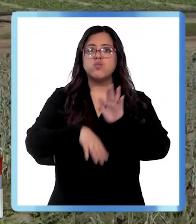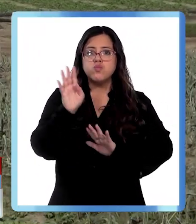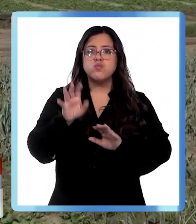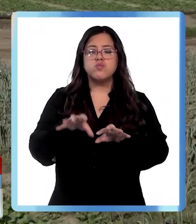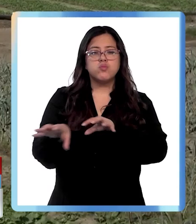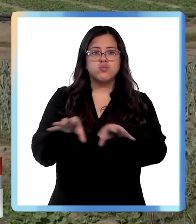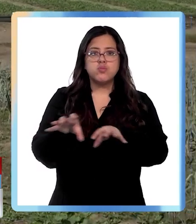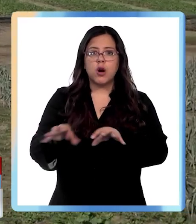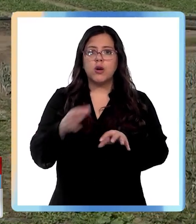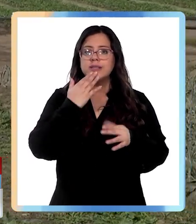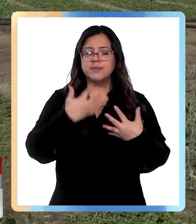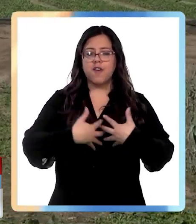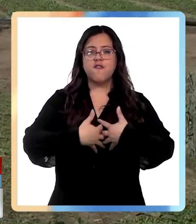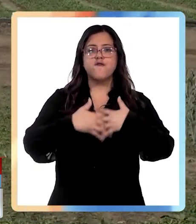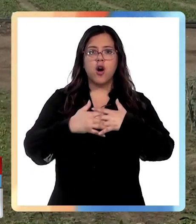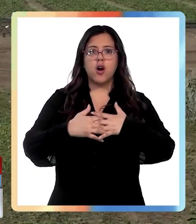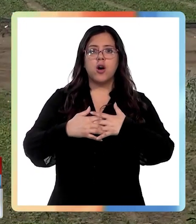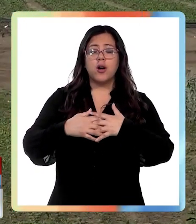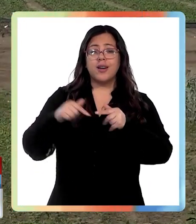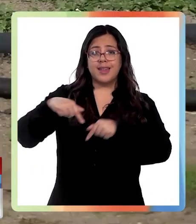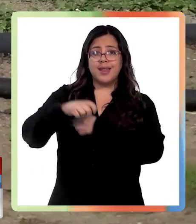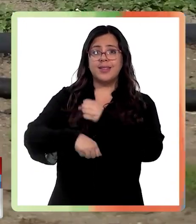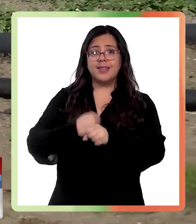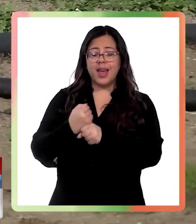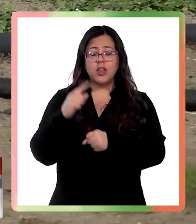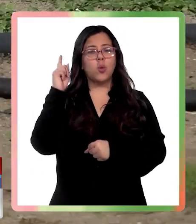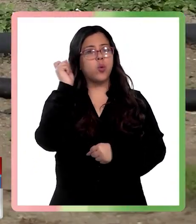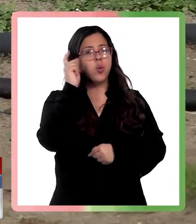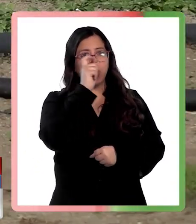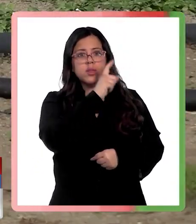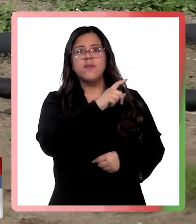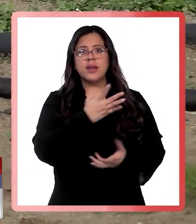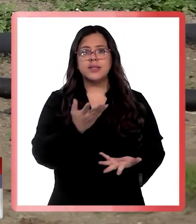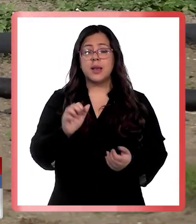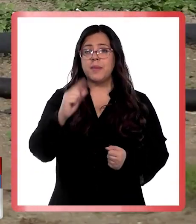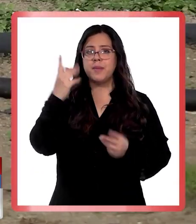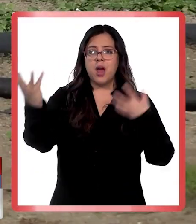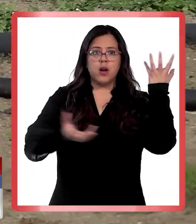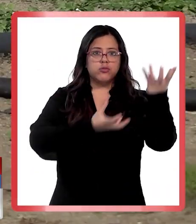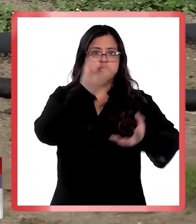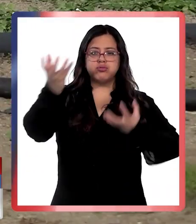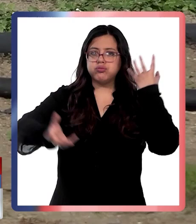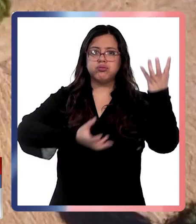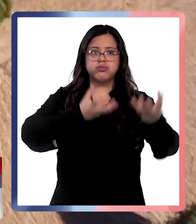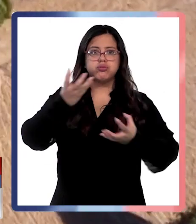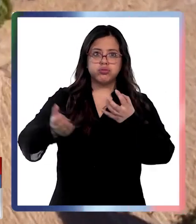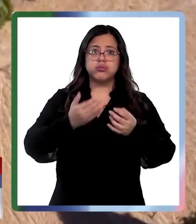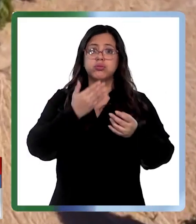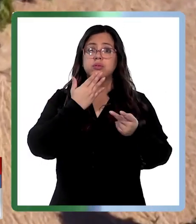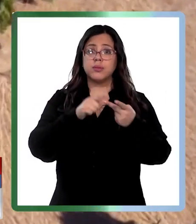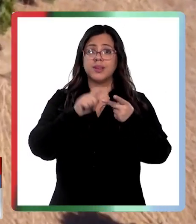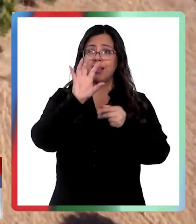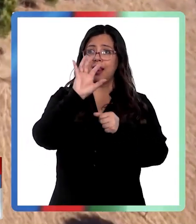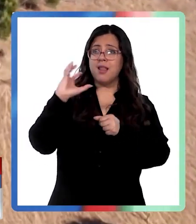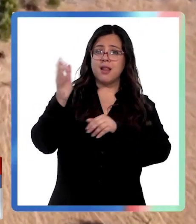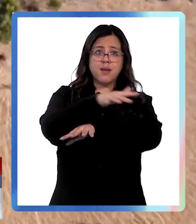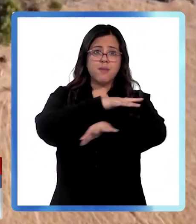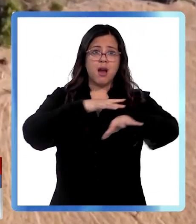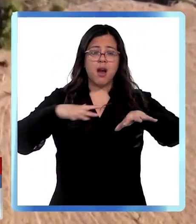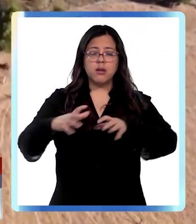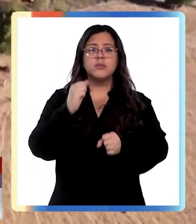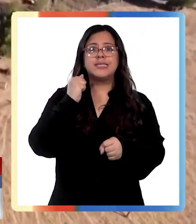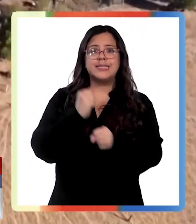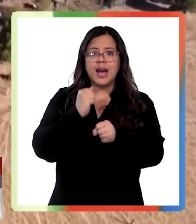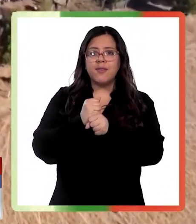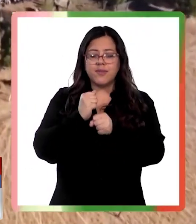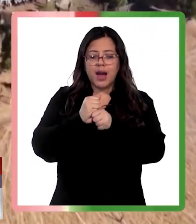suministro, fortalecimiento de un área que desde inicios de año ha tenido complicaciones, primero con los incendios y luego con el clima.